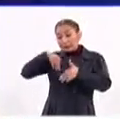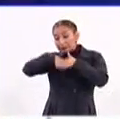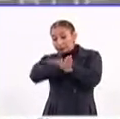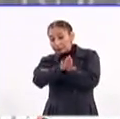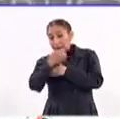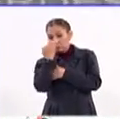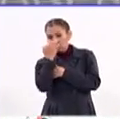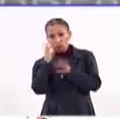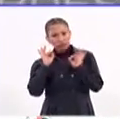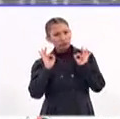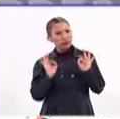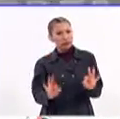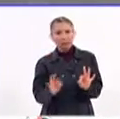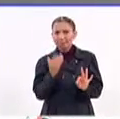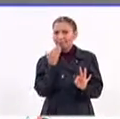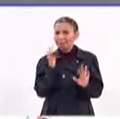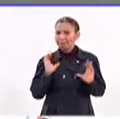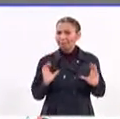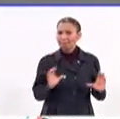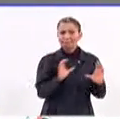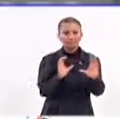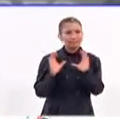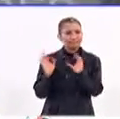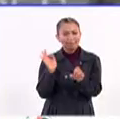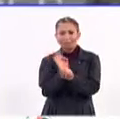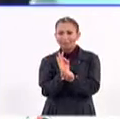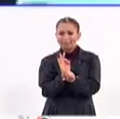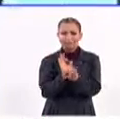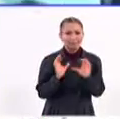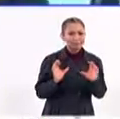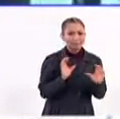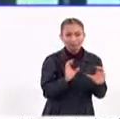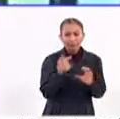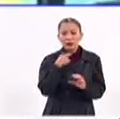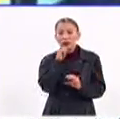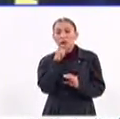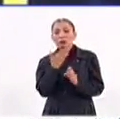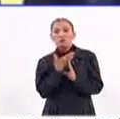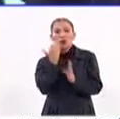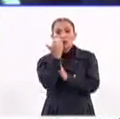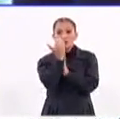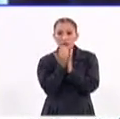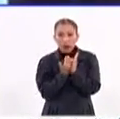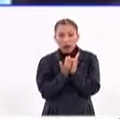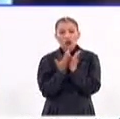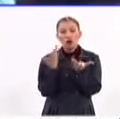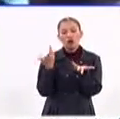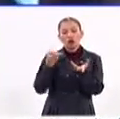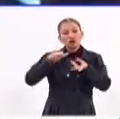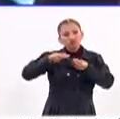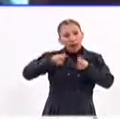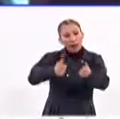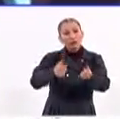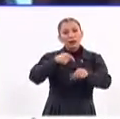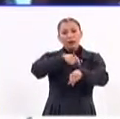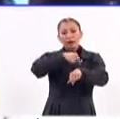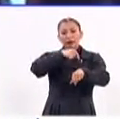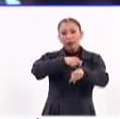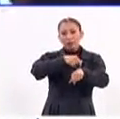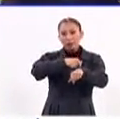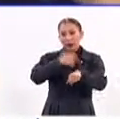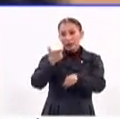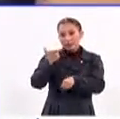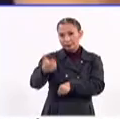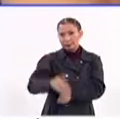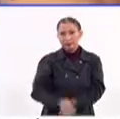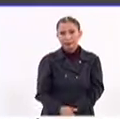a ellas se dé en las mejores condiciones de seguridad y con una menor inversión de tiempo